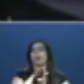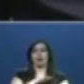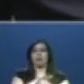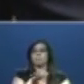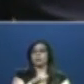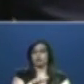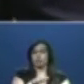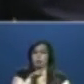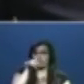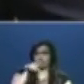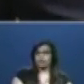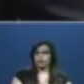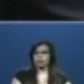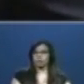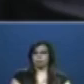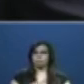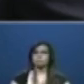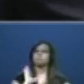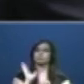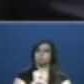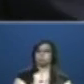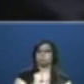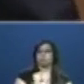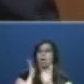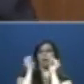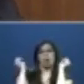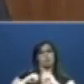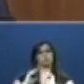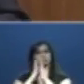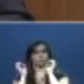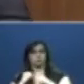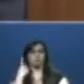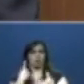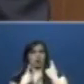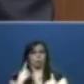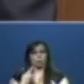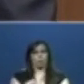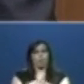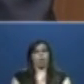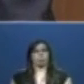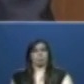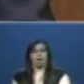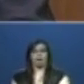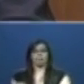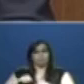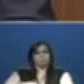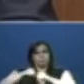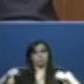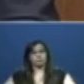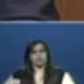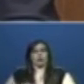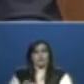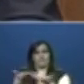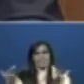que aquí se han logrado algunos acuerdos que han trasladado estabilidad y confianza al sector en